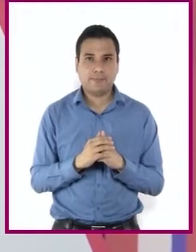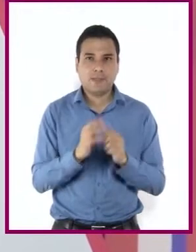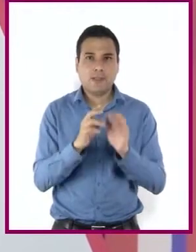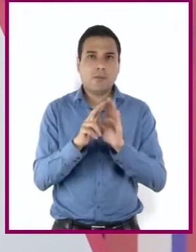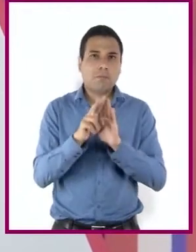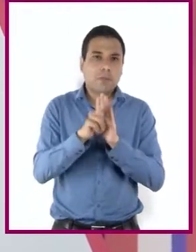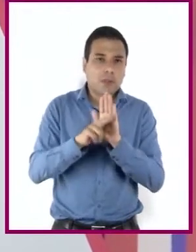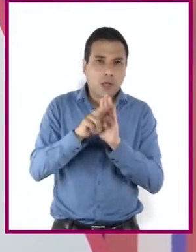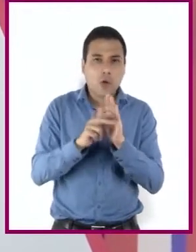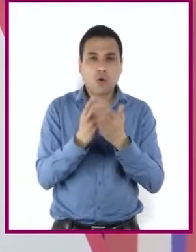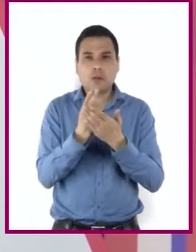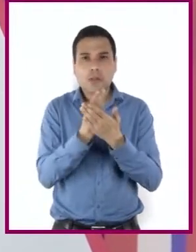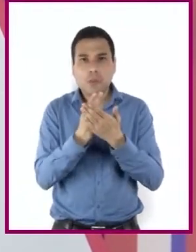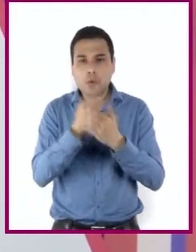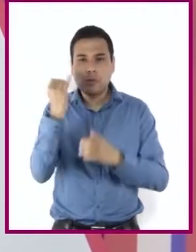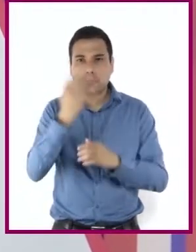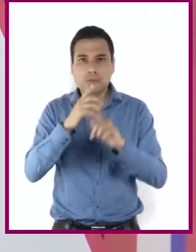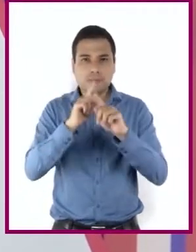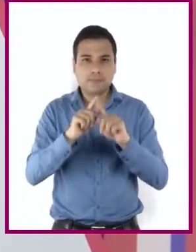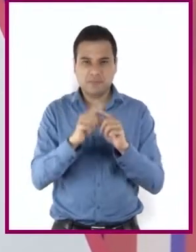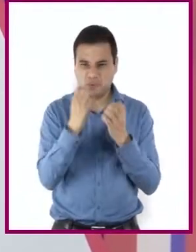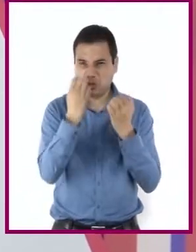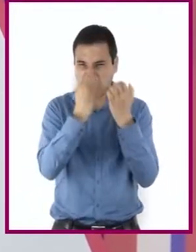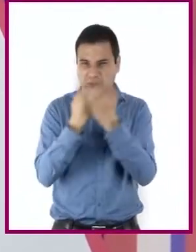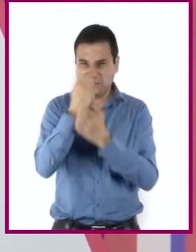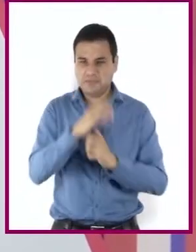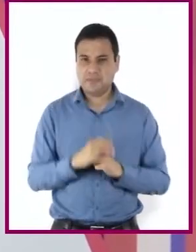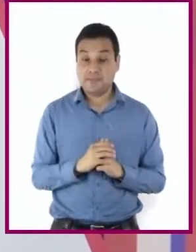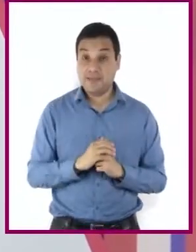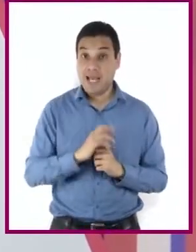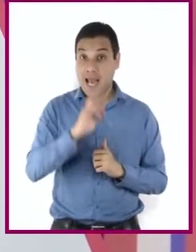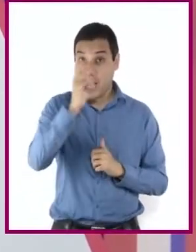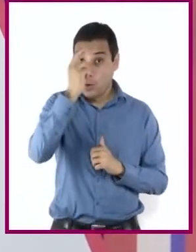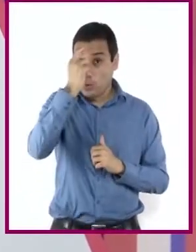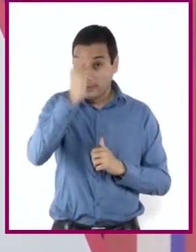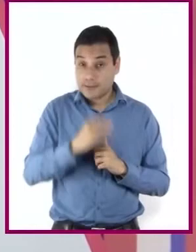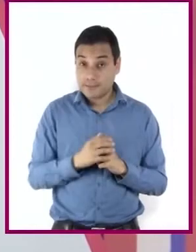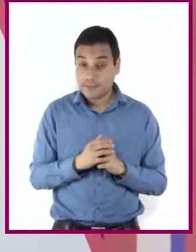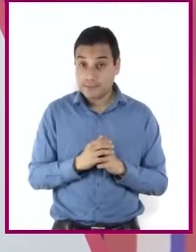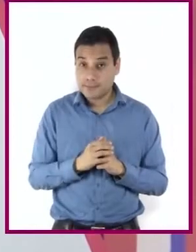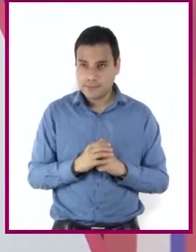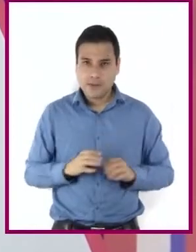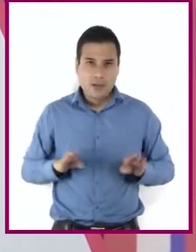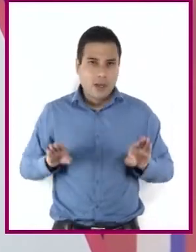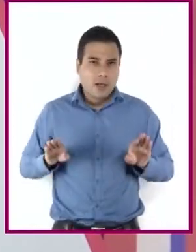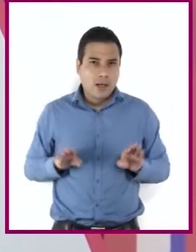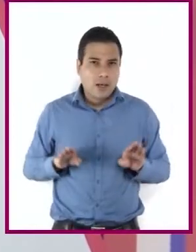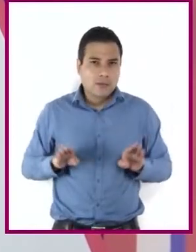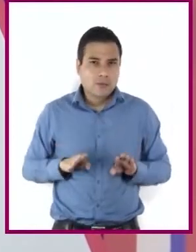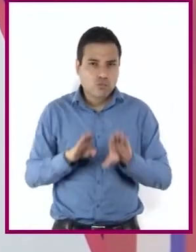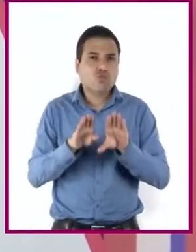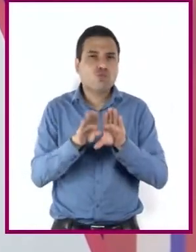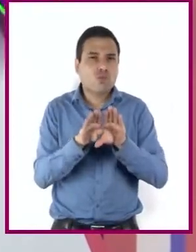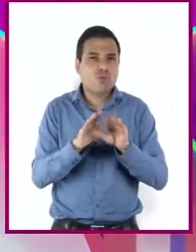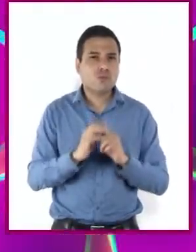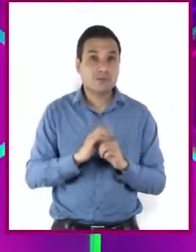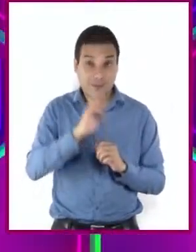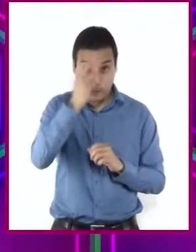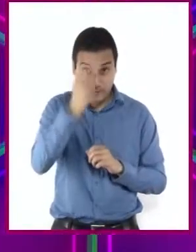gráficos. Les pedimos recuerden qué características deben tener los apoyos gráficos en una